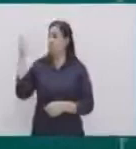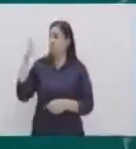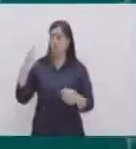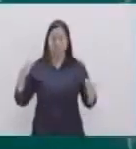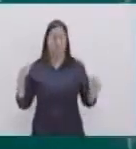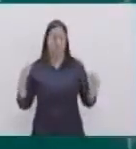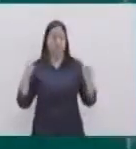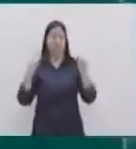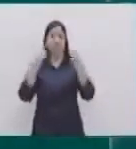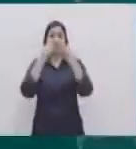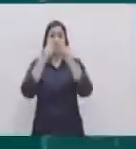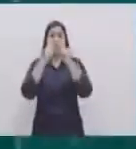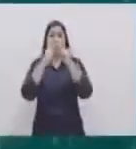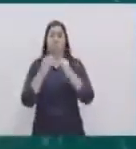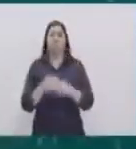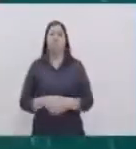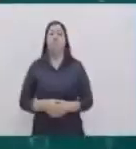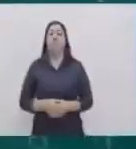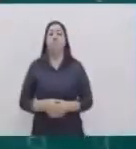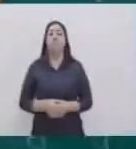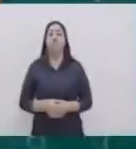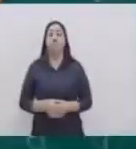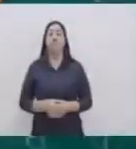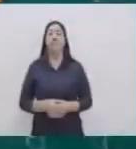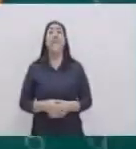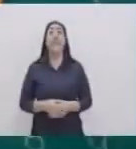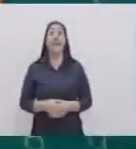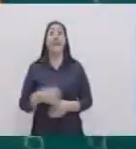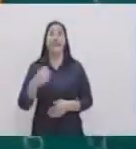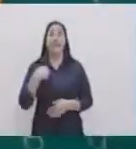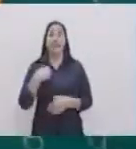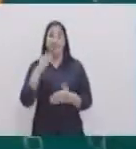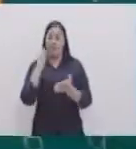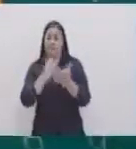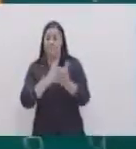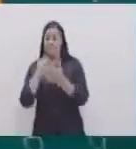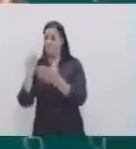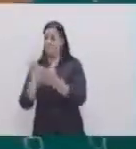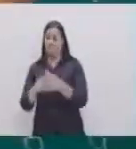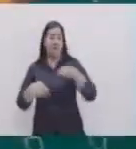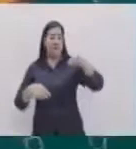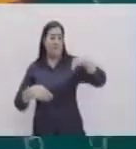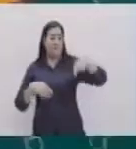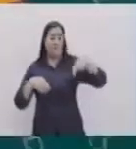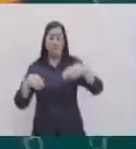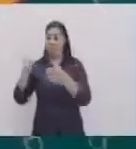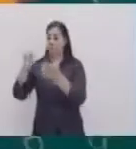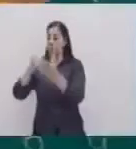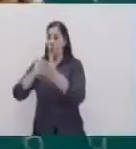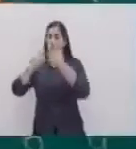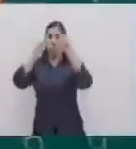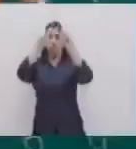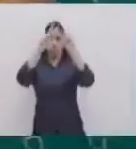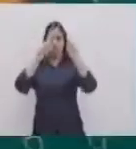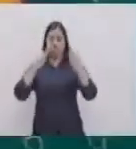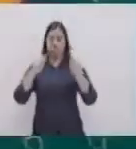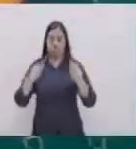encuentran mis dos arcos, y los voy a unir acá con el punto P y con el punto Q.